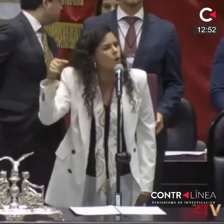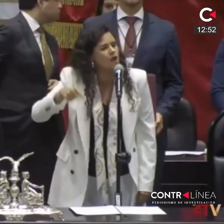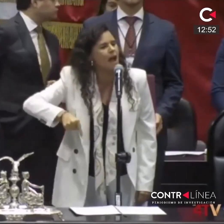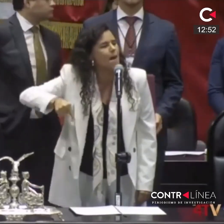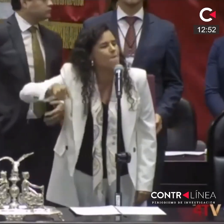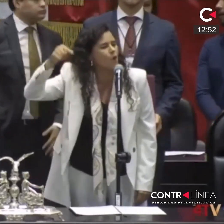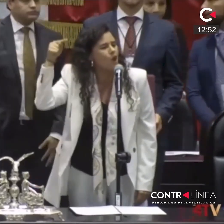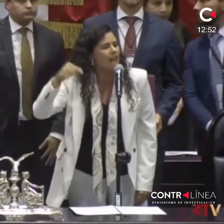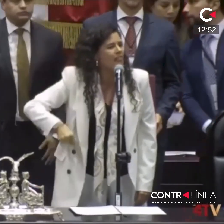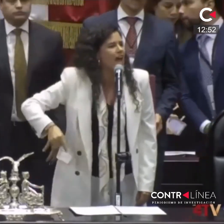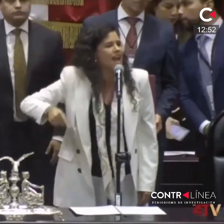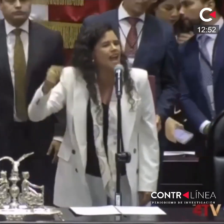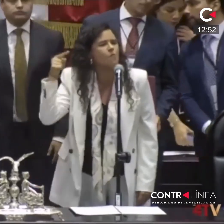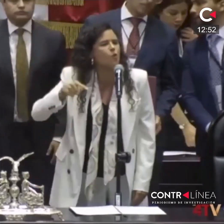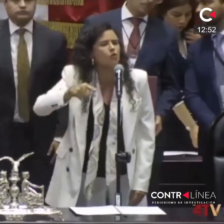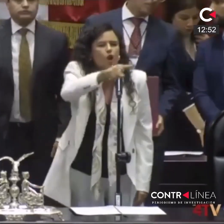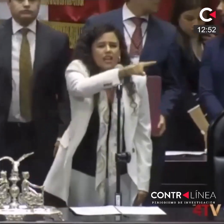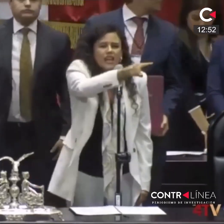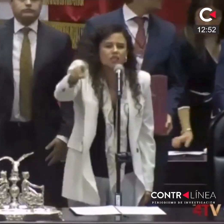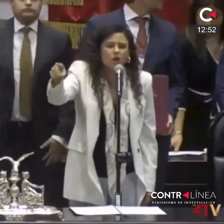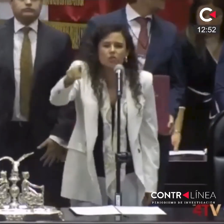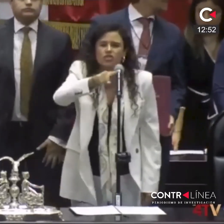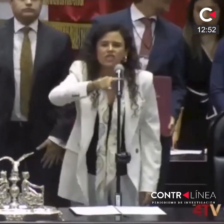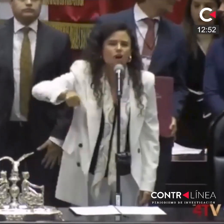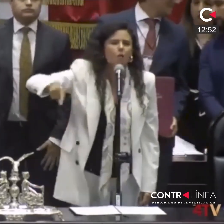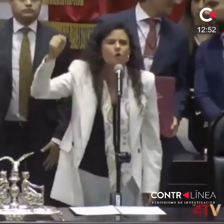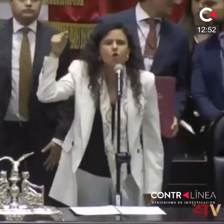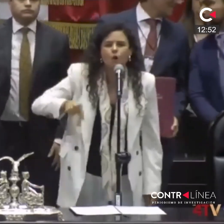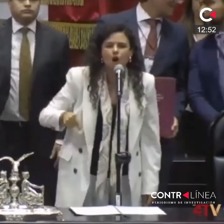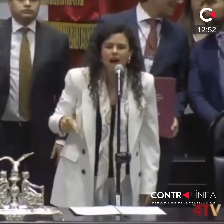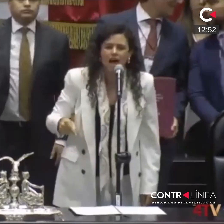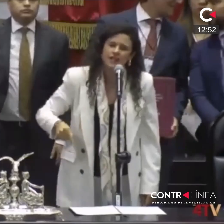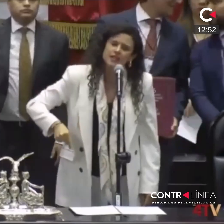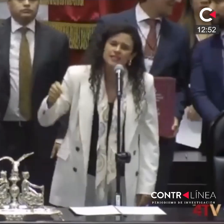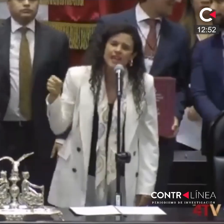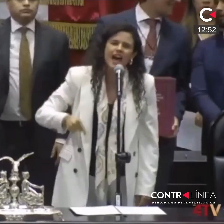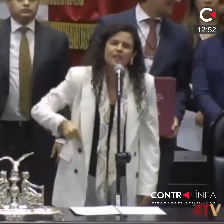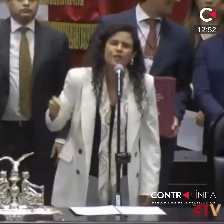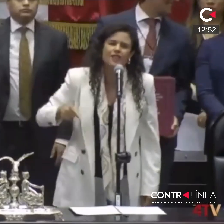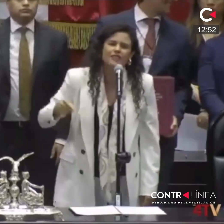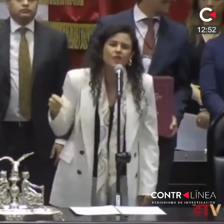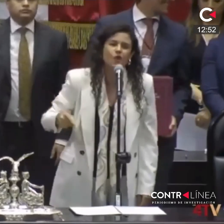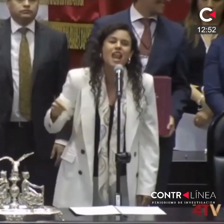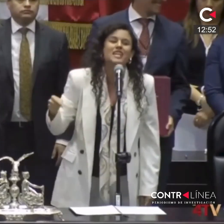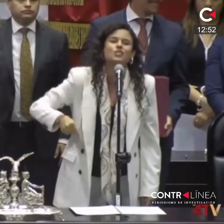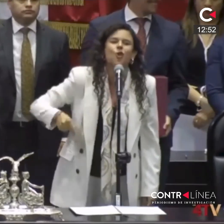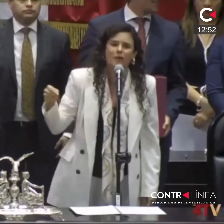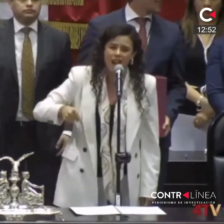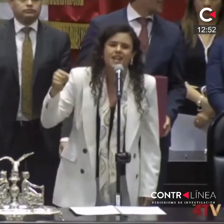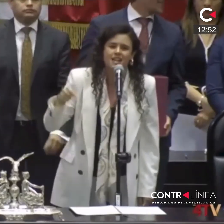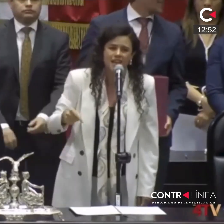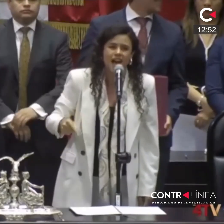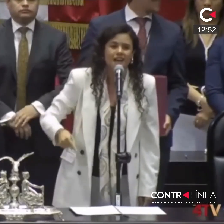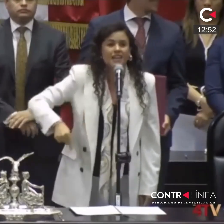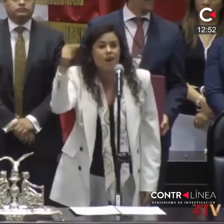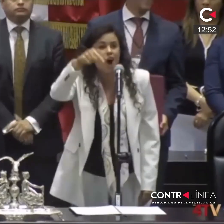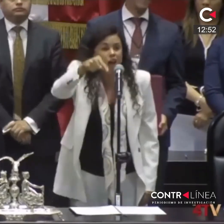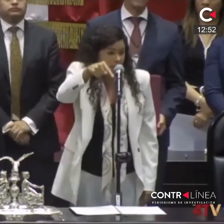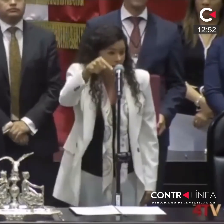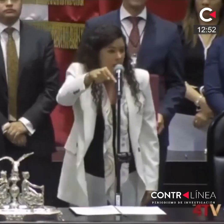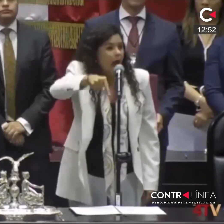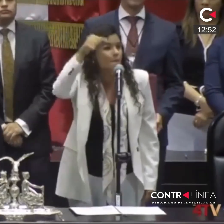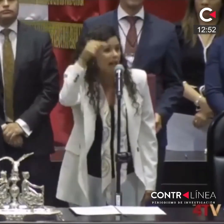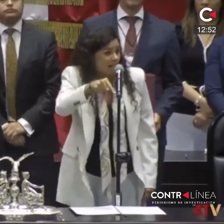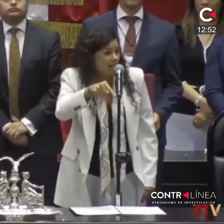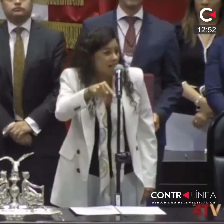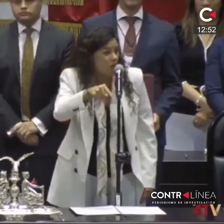pesa como una moneda en el mundo y les consta como nunca se ha defendido la soberanía. Y